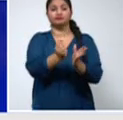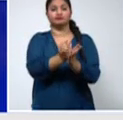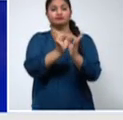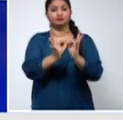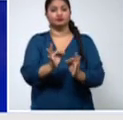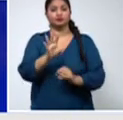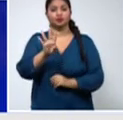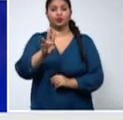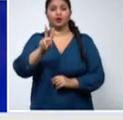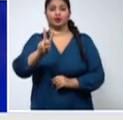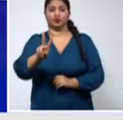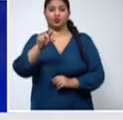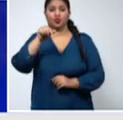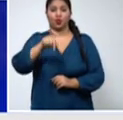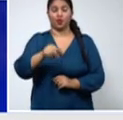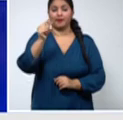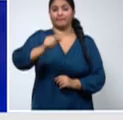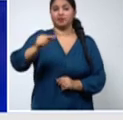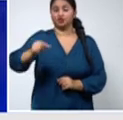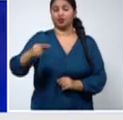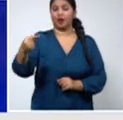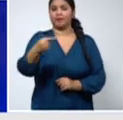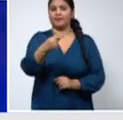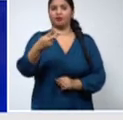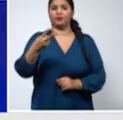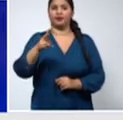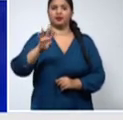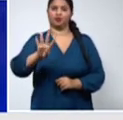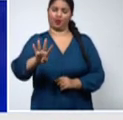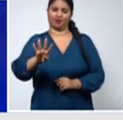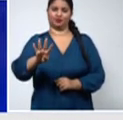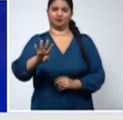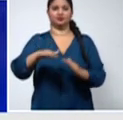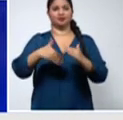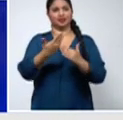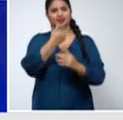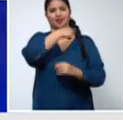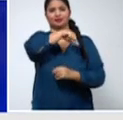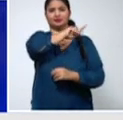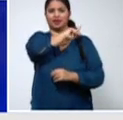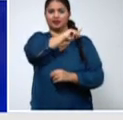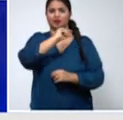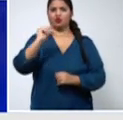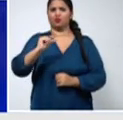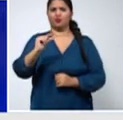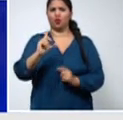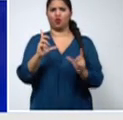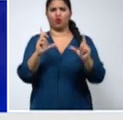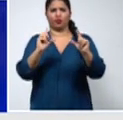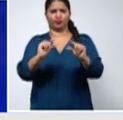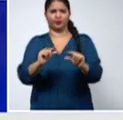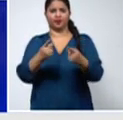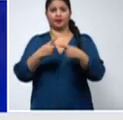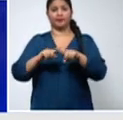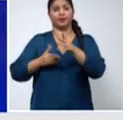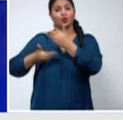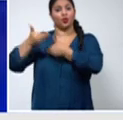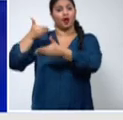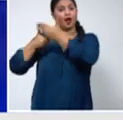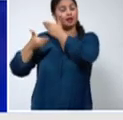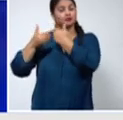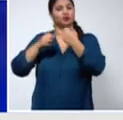son 24 menos que el día anterior, pero de todas formas Camagüey había logrado un control que hace varios